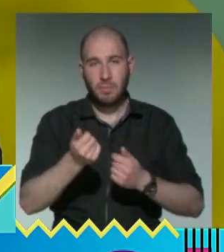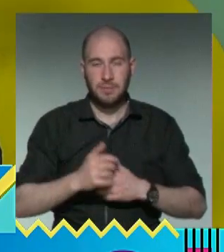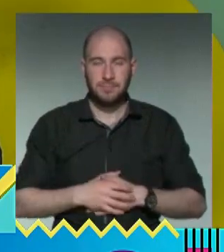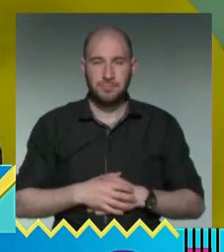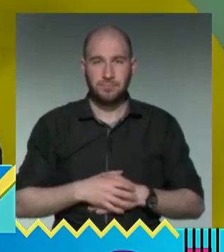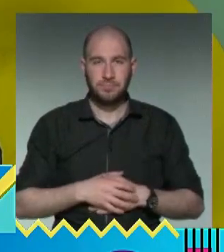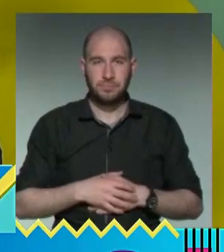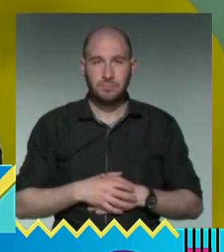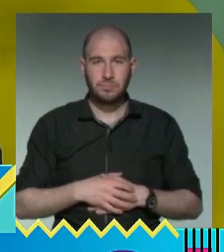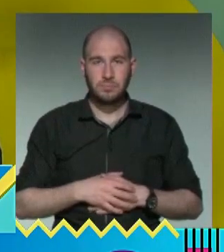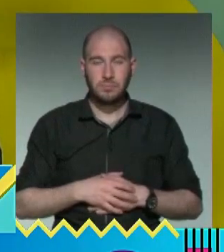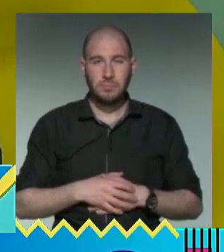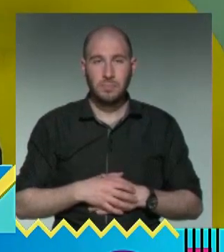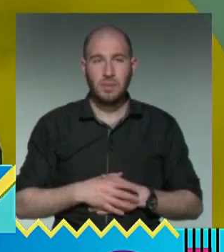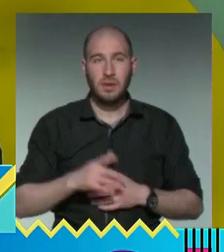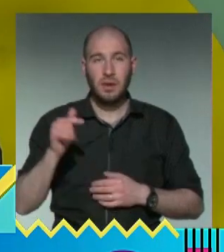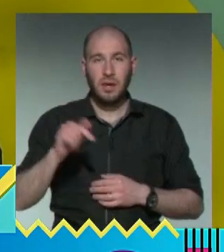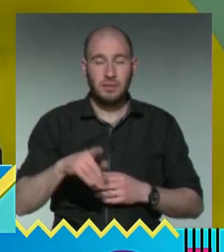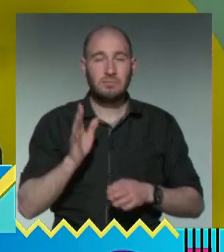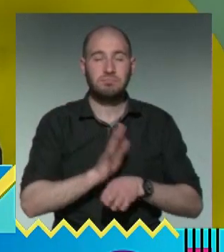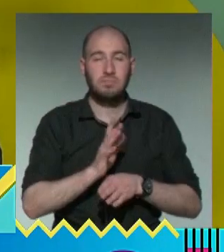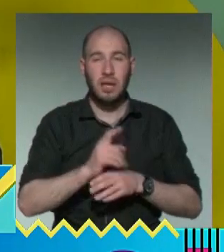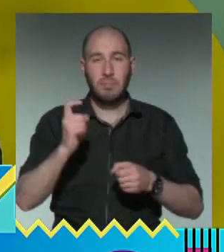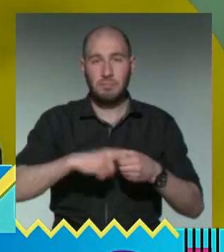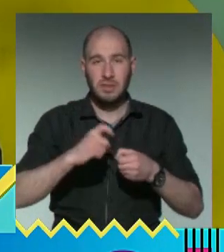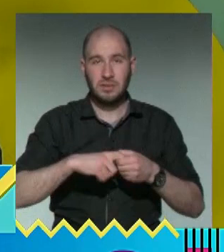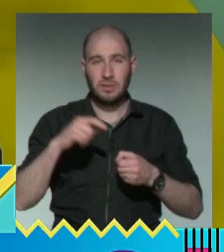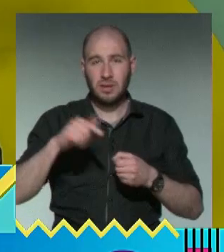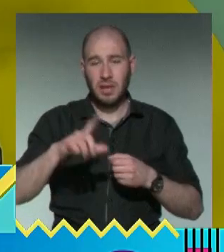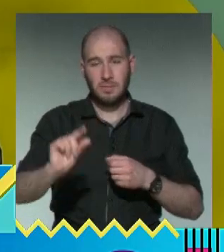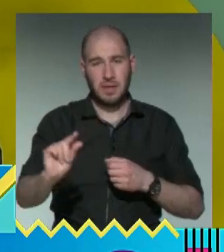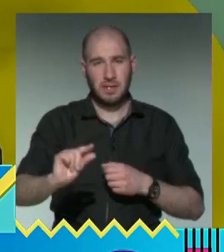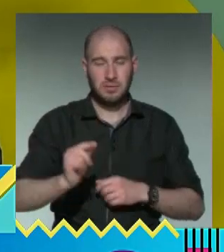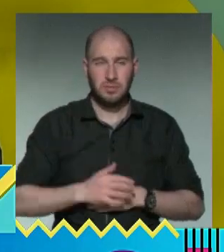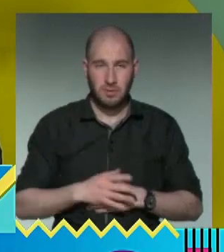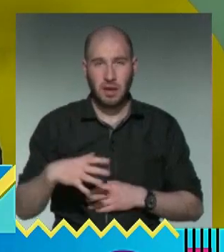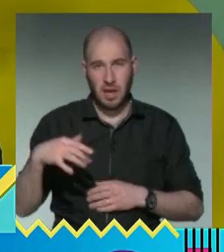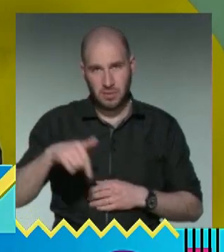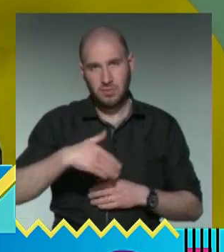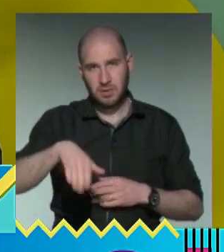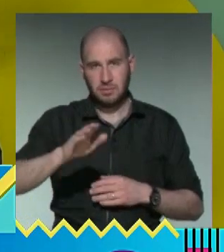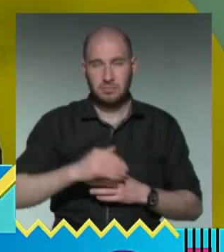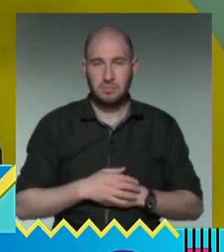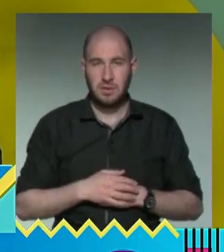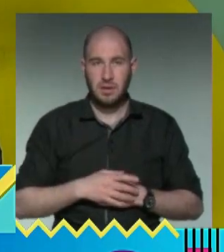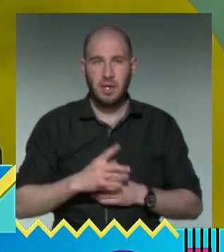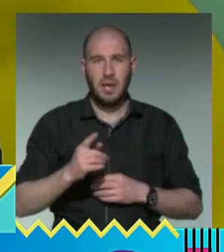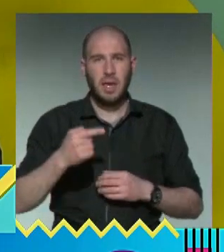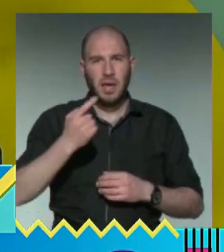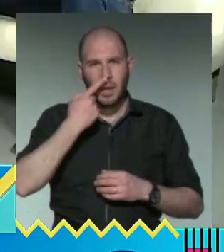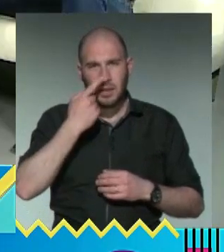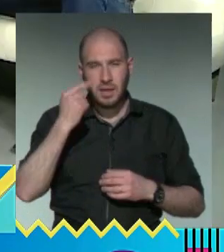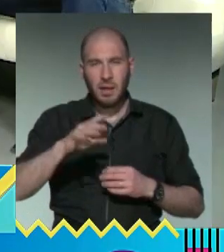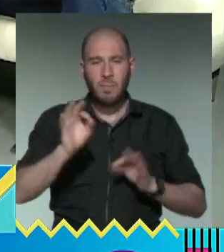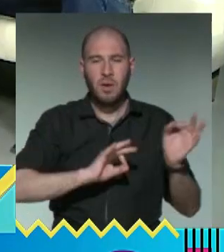paguemos. Eso nos indica que el petróleo está extremadamente barato todavía. Y una expectativa que hay para